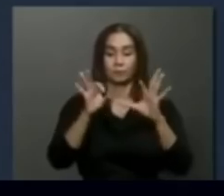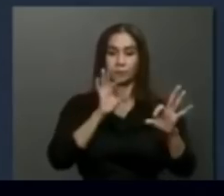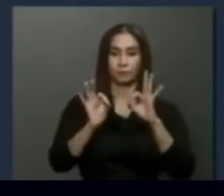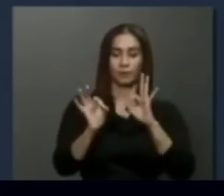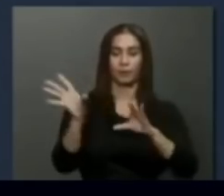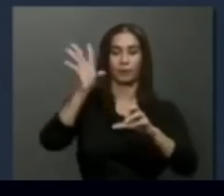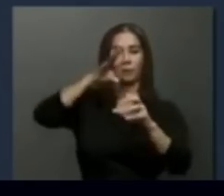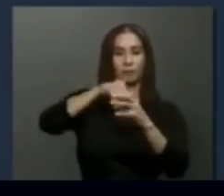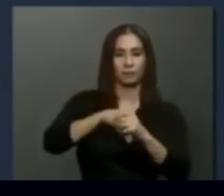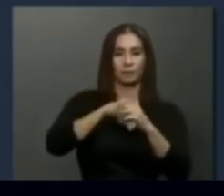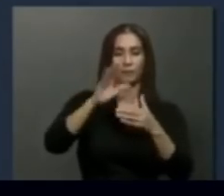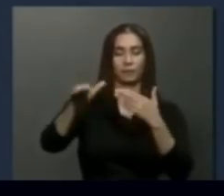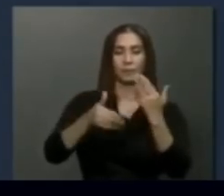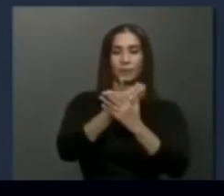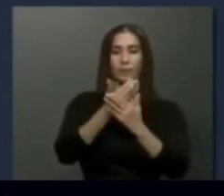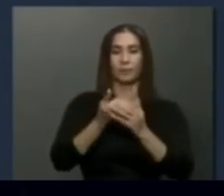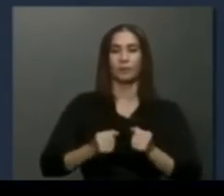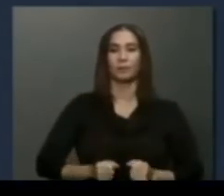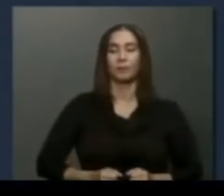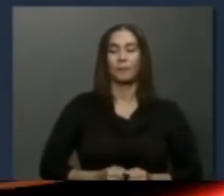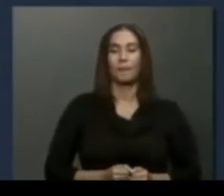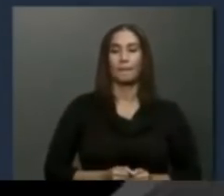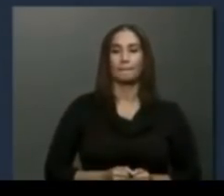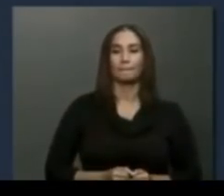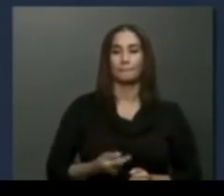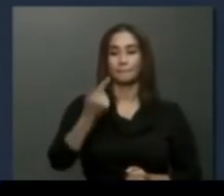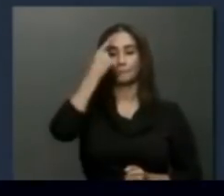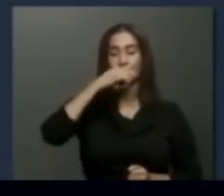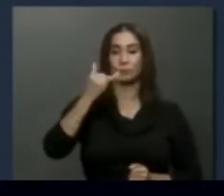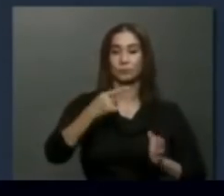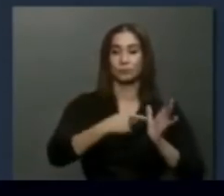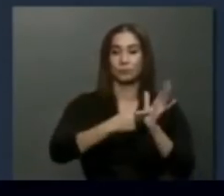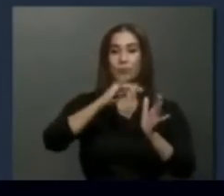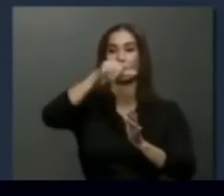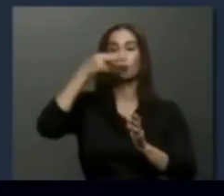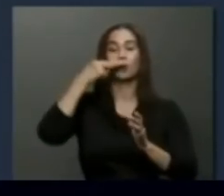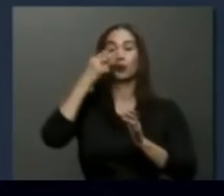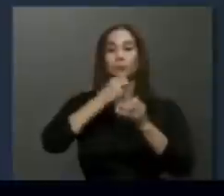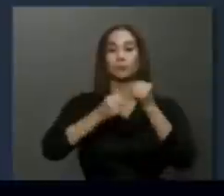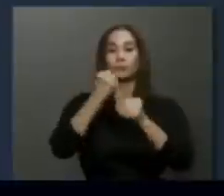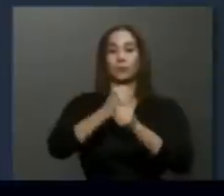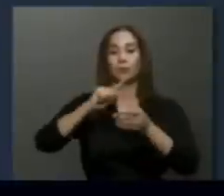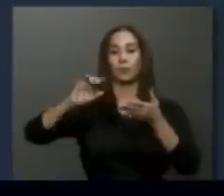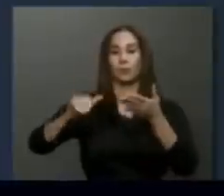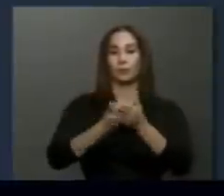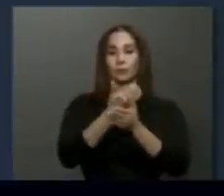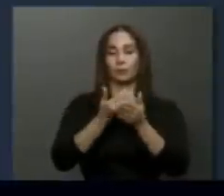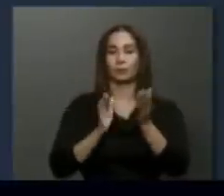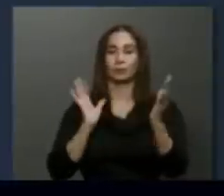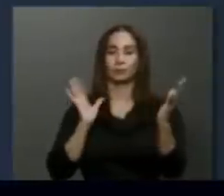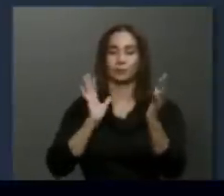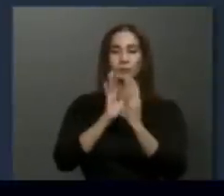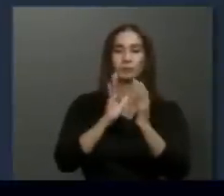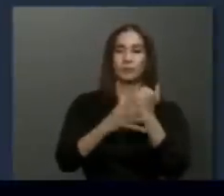la integración de nuevos componentes. Por eso presentamos en junio de este año la nueva estrategia de lucha contra la